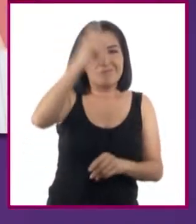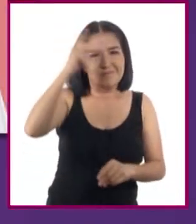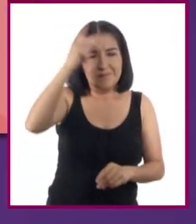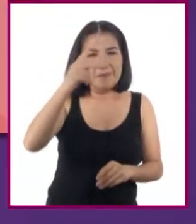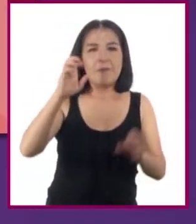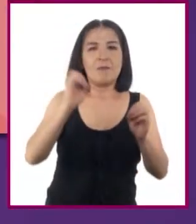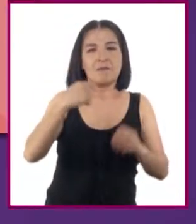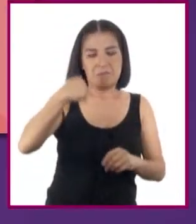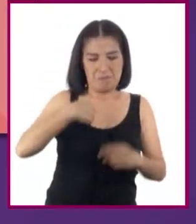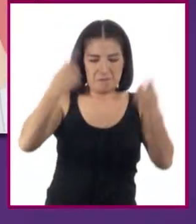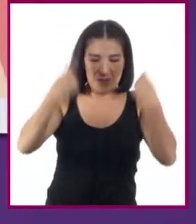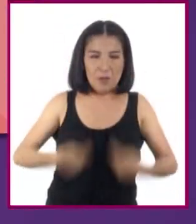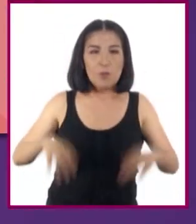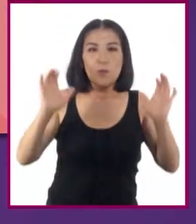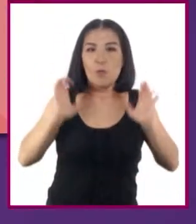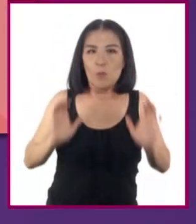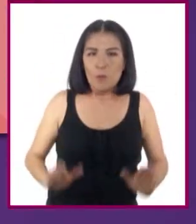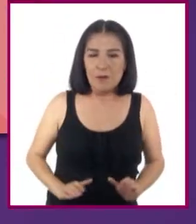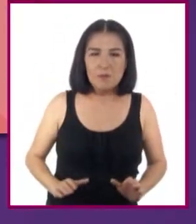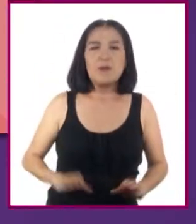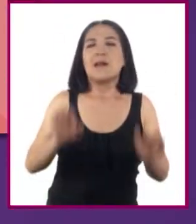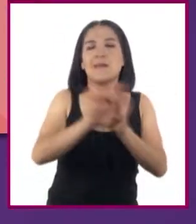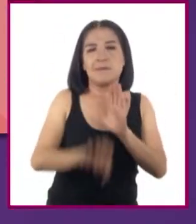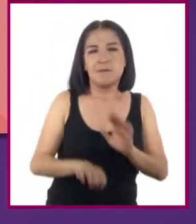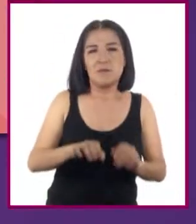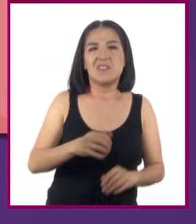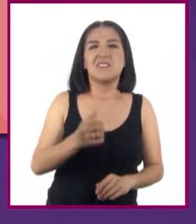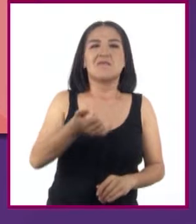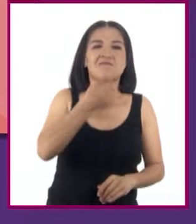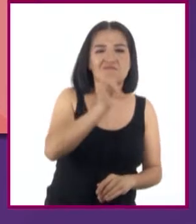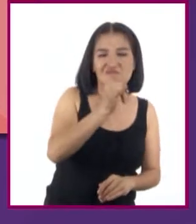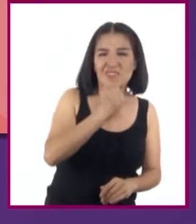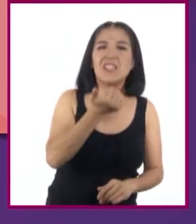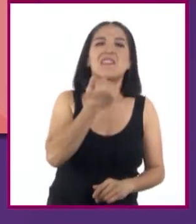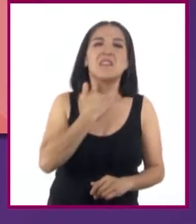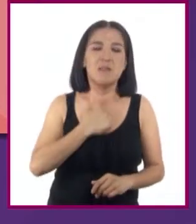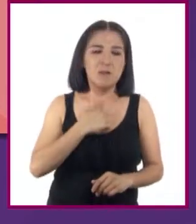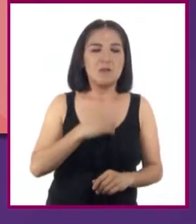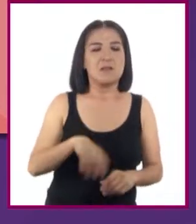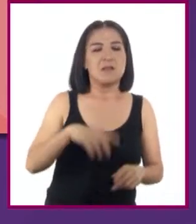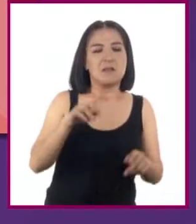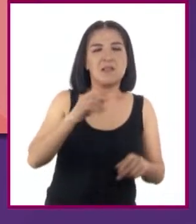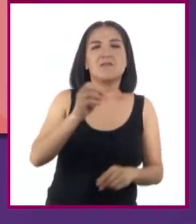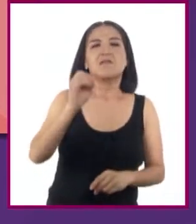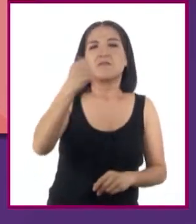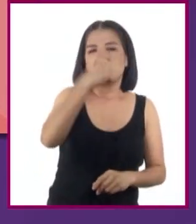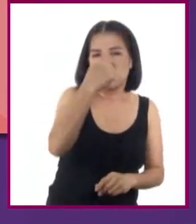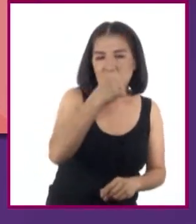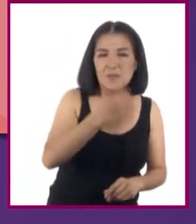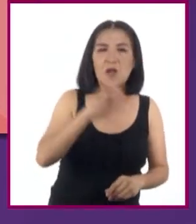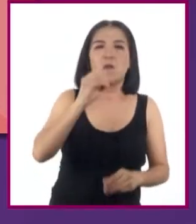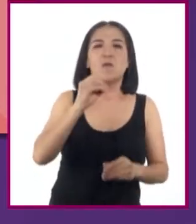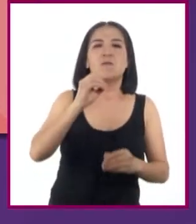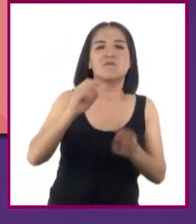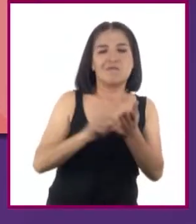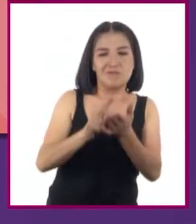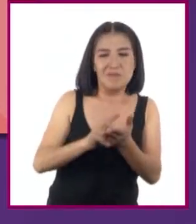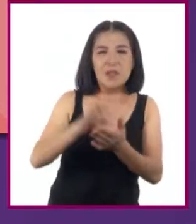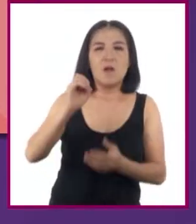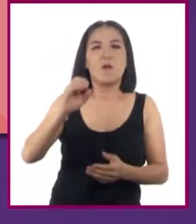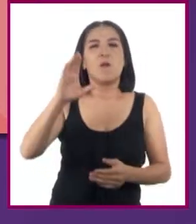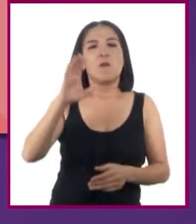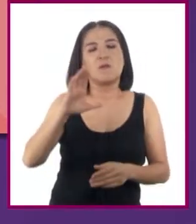o fisiológica. Tenemos, por ejemplo, el alcohol, opiáceos, cannabinoides, sedantes, cocaína,